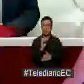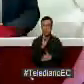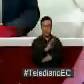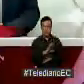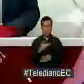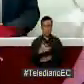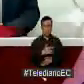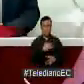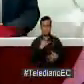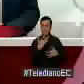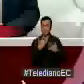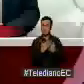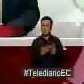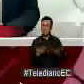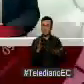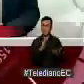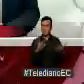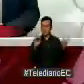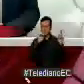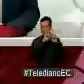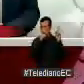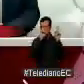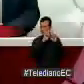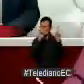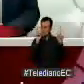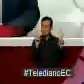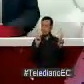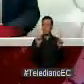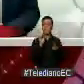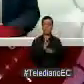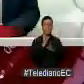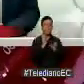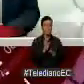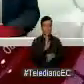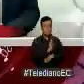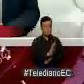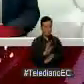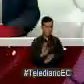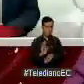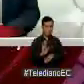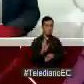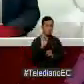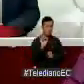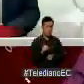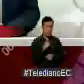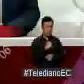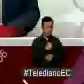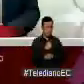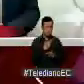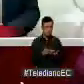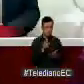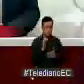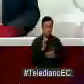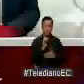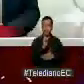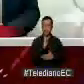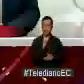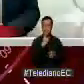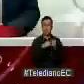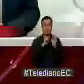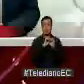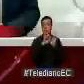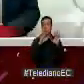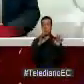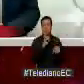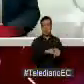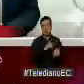¿Ustedes qué expectativas tienen desde el sector exportador ecuatoriano de llegar con nuestros productos hacia el mercado estadounidense?